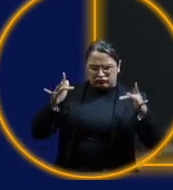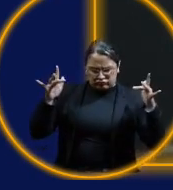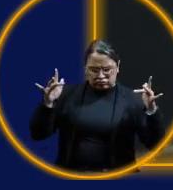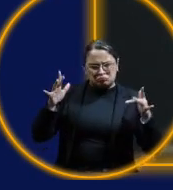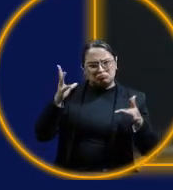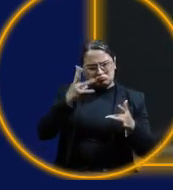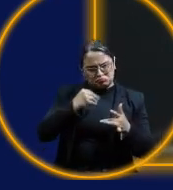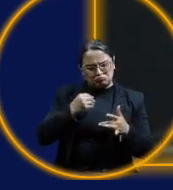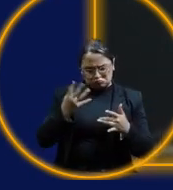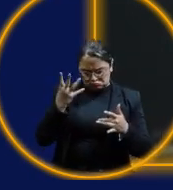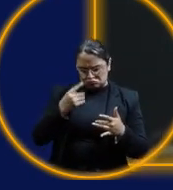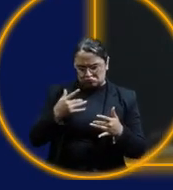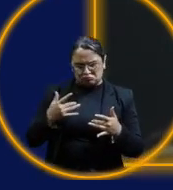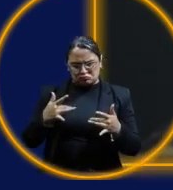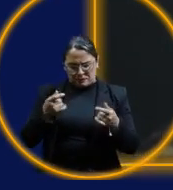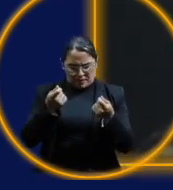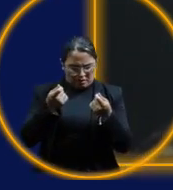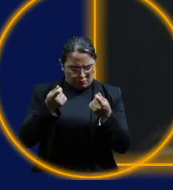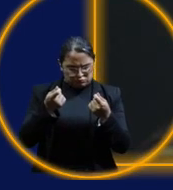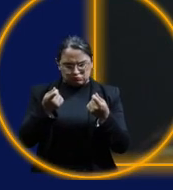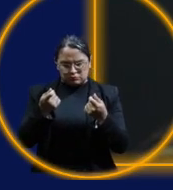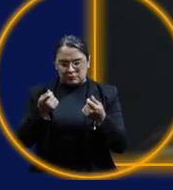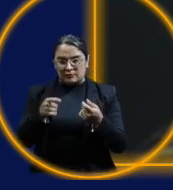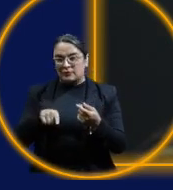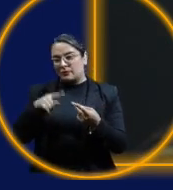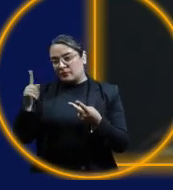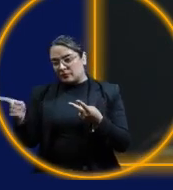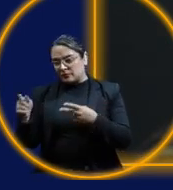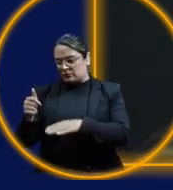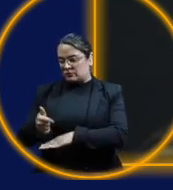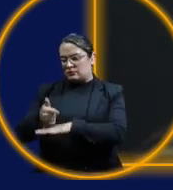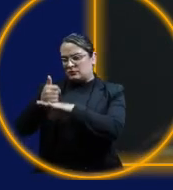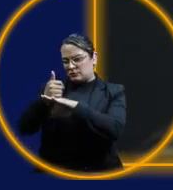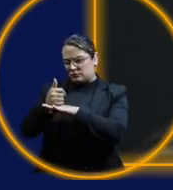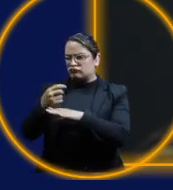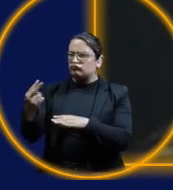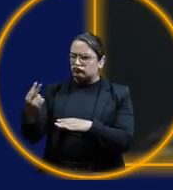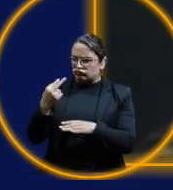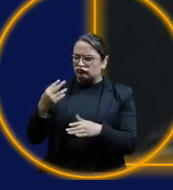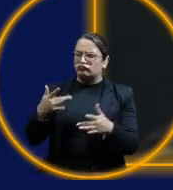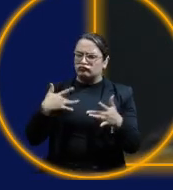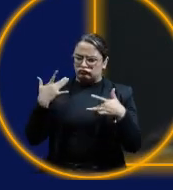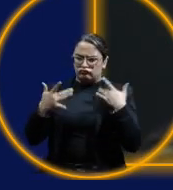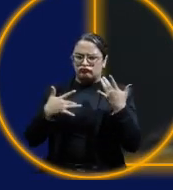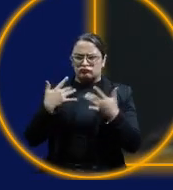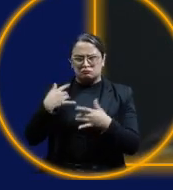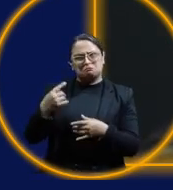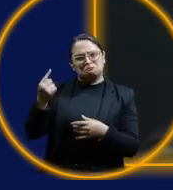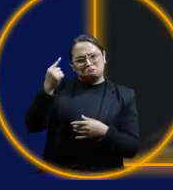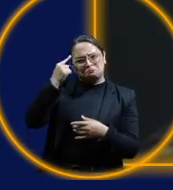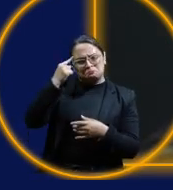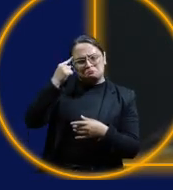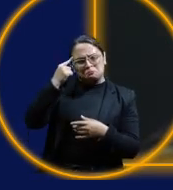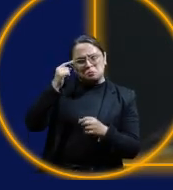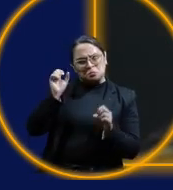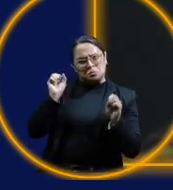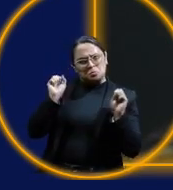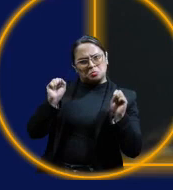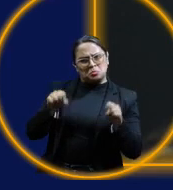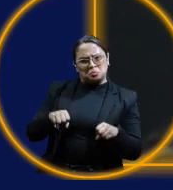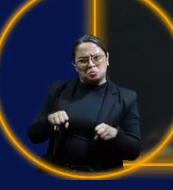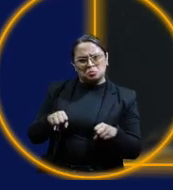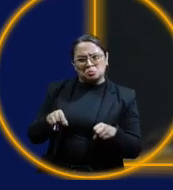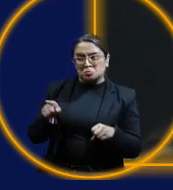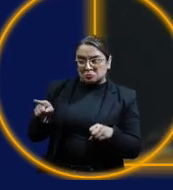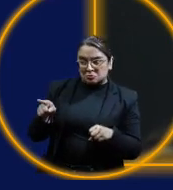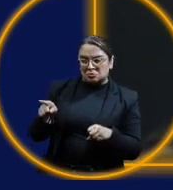divertido me vi bien Me veía bien y el director que yo realmente disfruté con él y Y pensé Okay